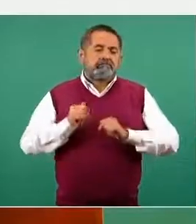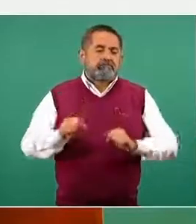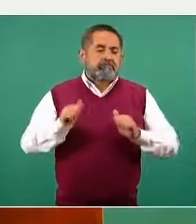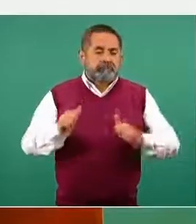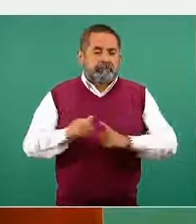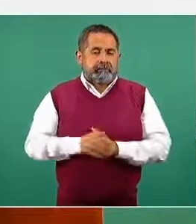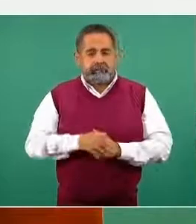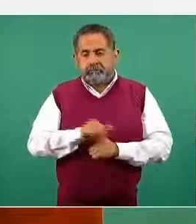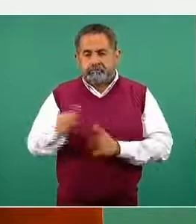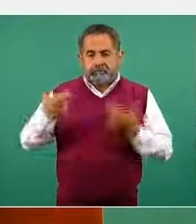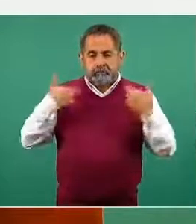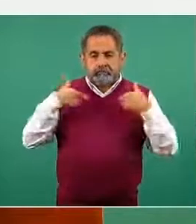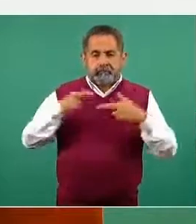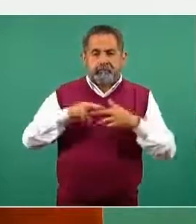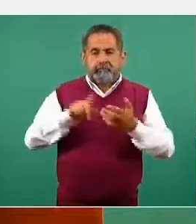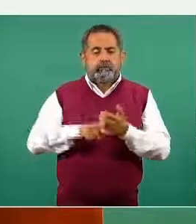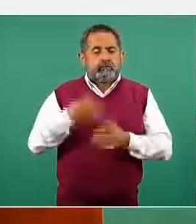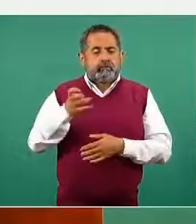personal educativo,